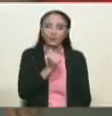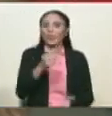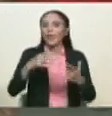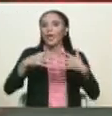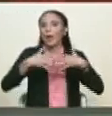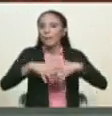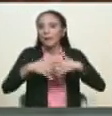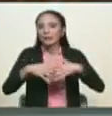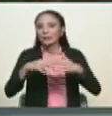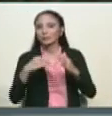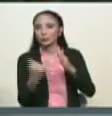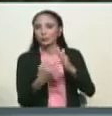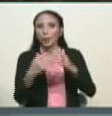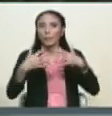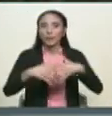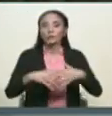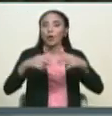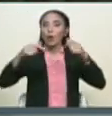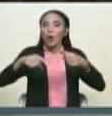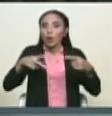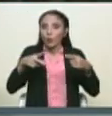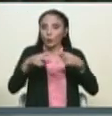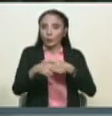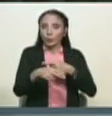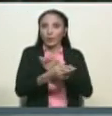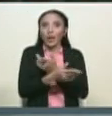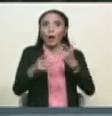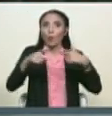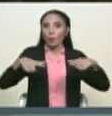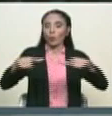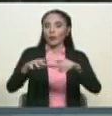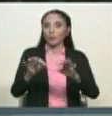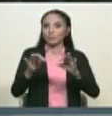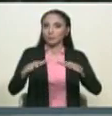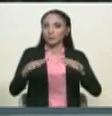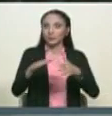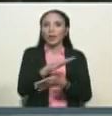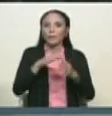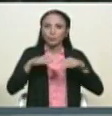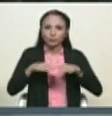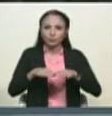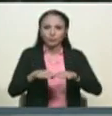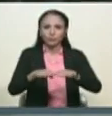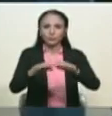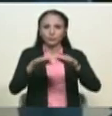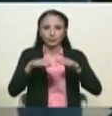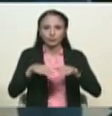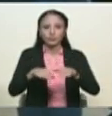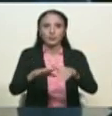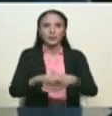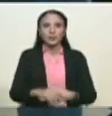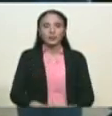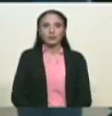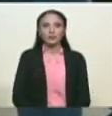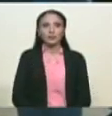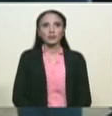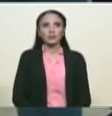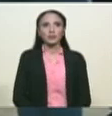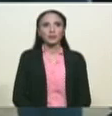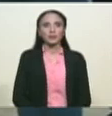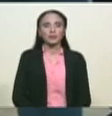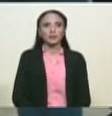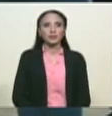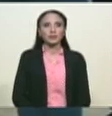Recreo, dando inauguración a un nuevo centro de producción textil de la Hebra. Es importante resaltar que